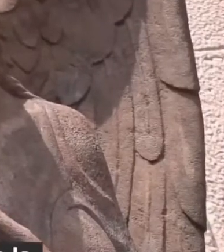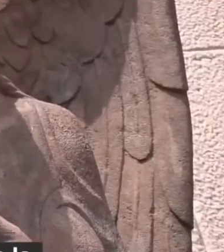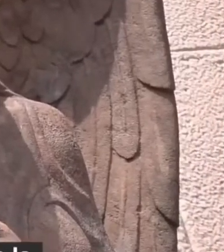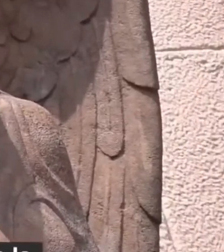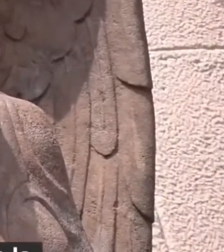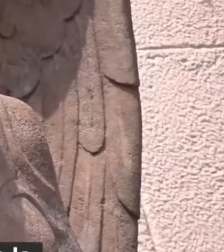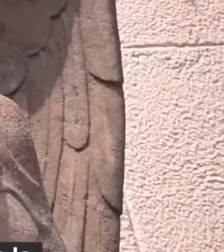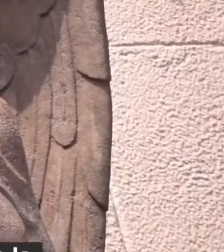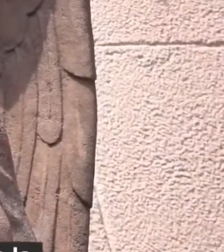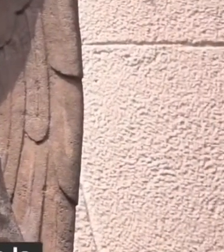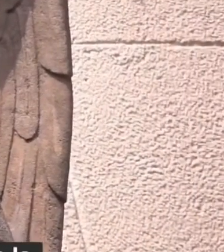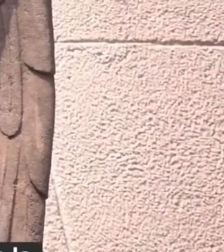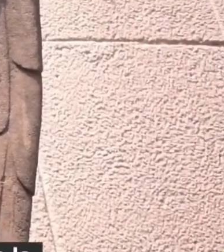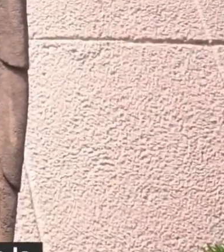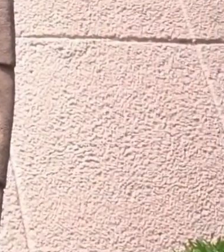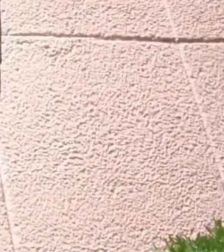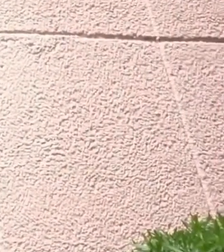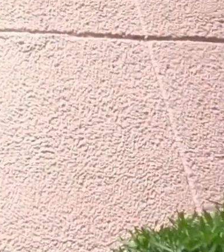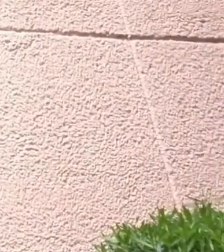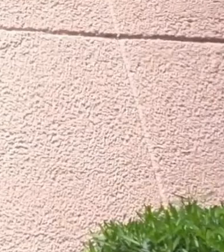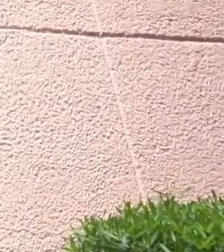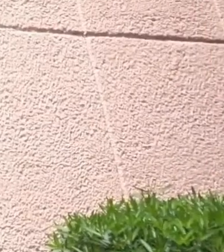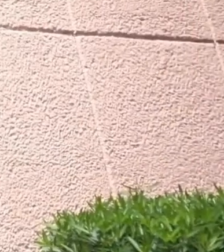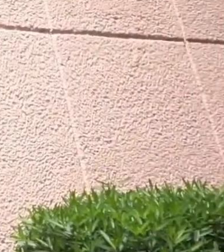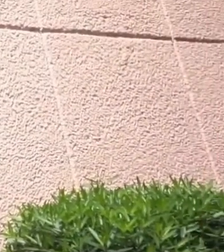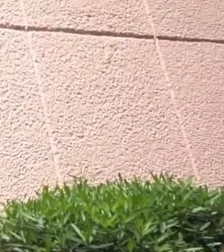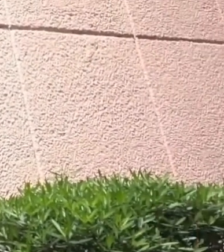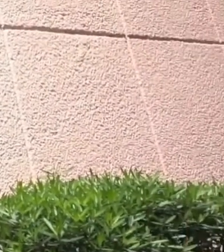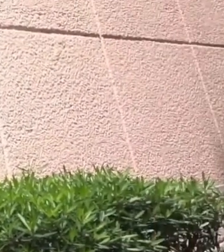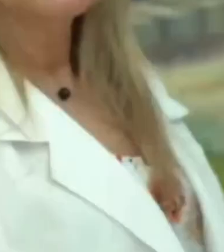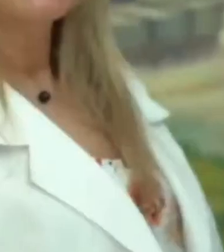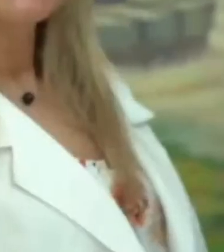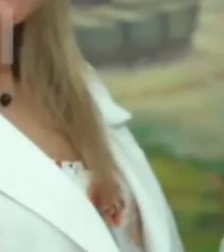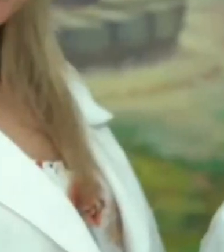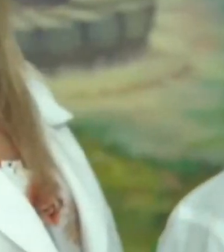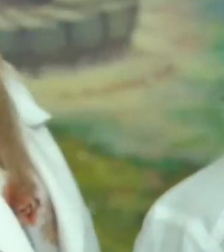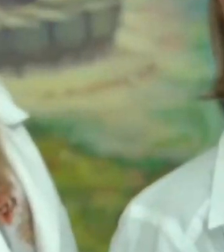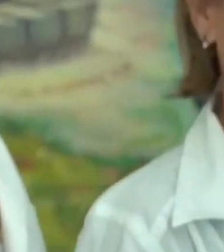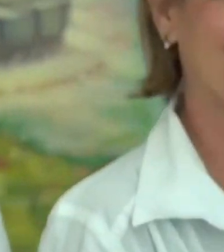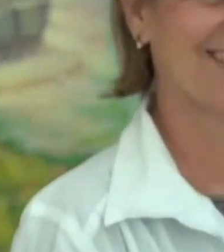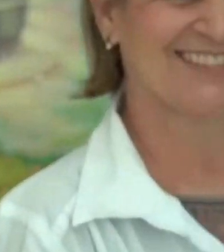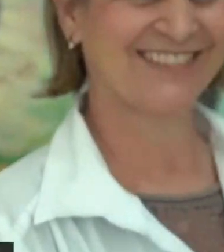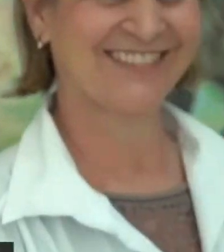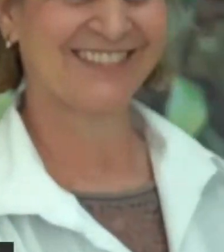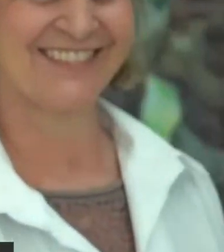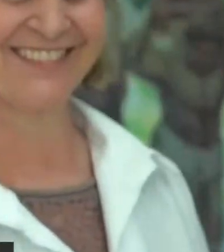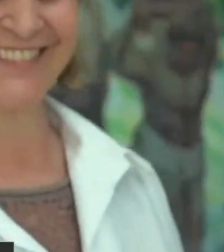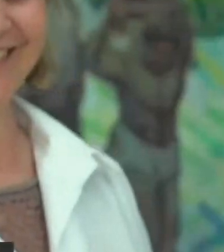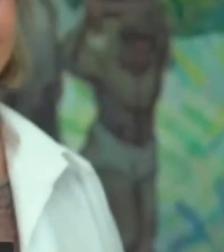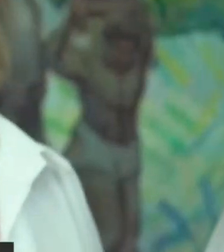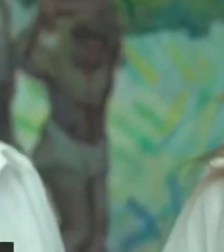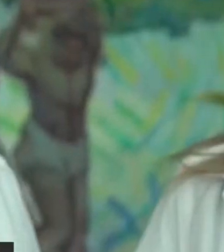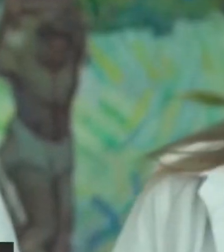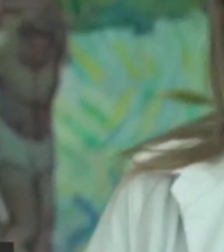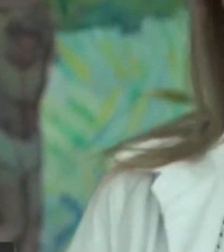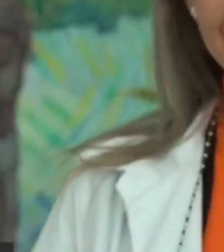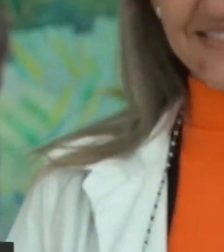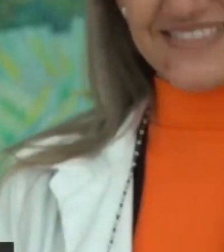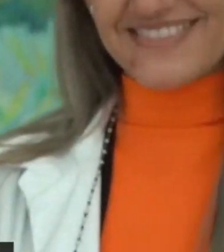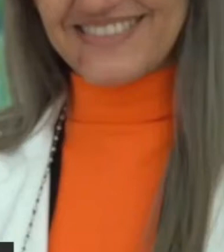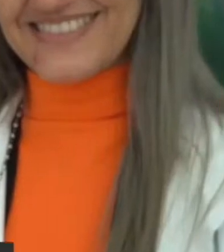Instituto Mexicano del Seguro Social, lanza la Convocatoria Internacional 2022. Dirigida a médicos y